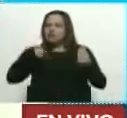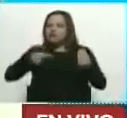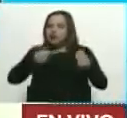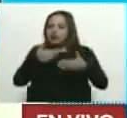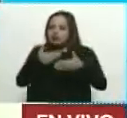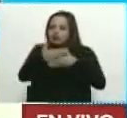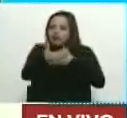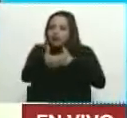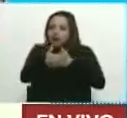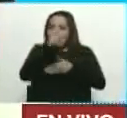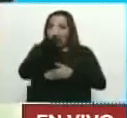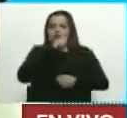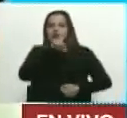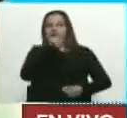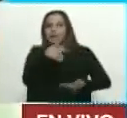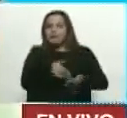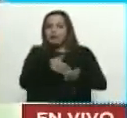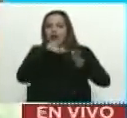en 1829,